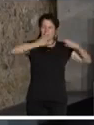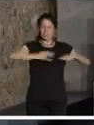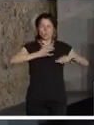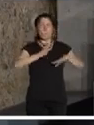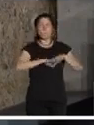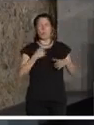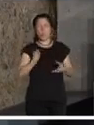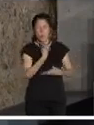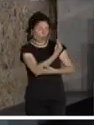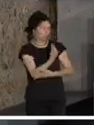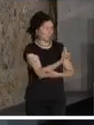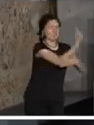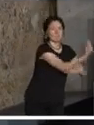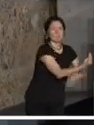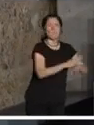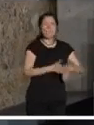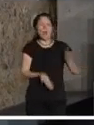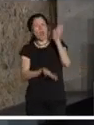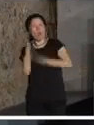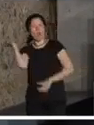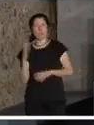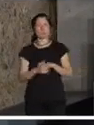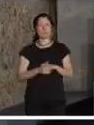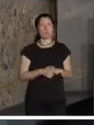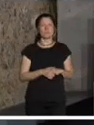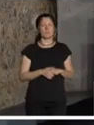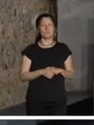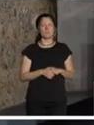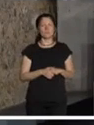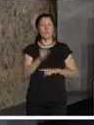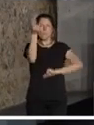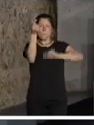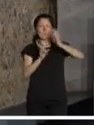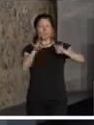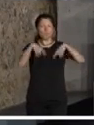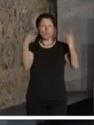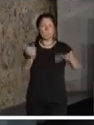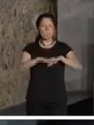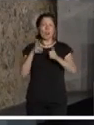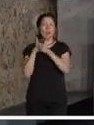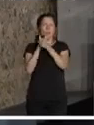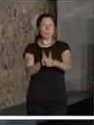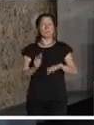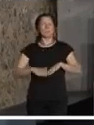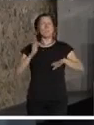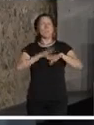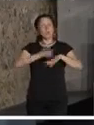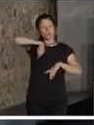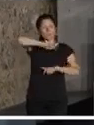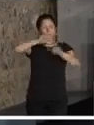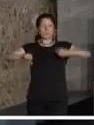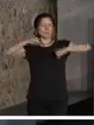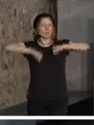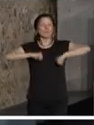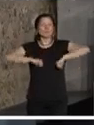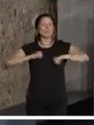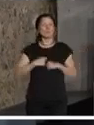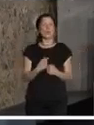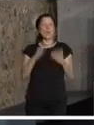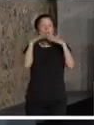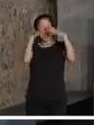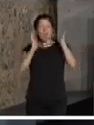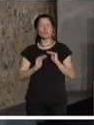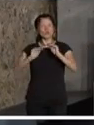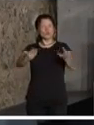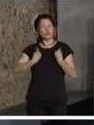en los que dejar a las criaturas para que se puedan duplicar los presupuestos para la dependencia para que nuestra gente mayor pueda vivir en